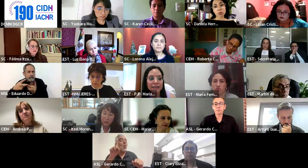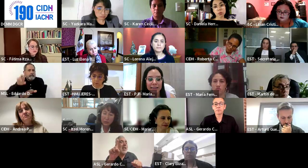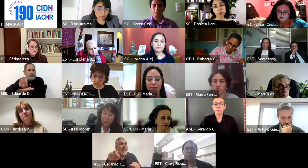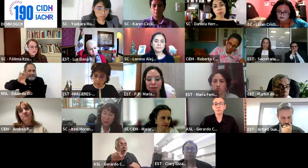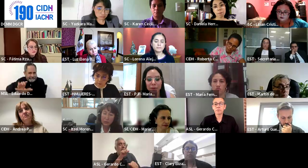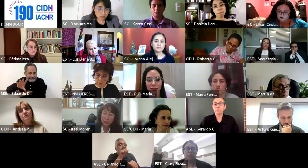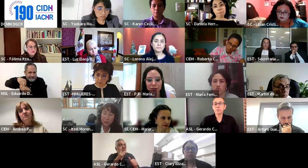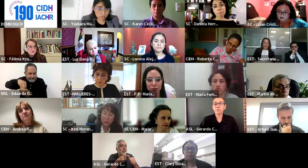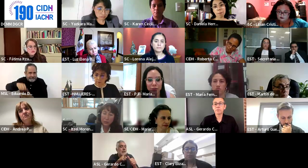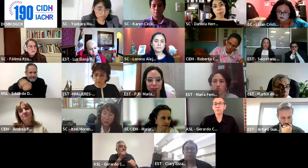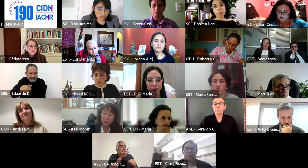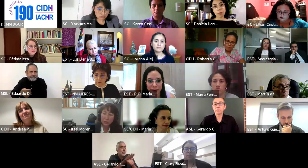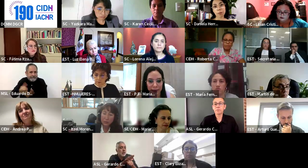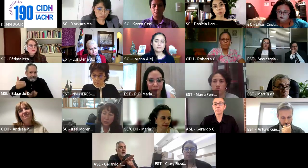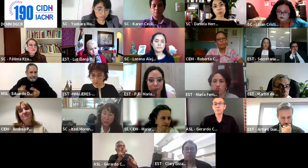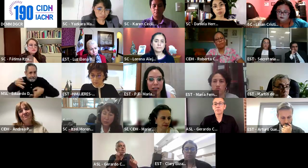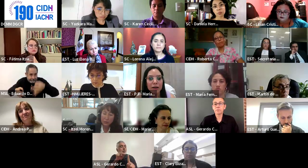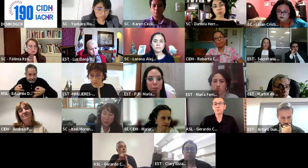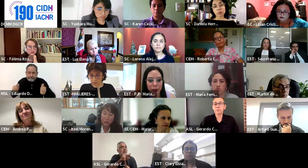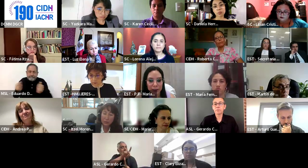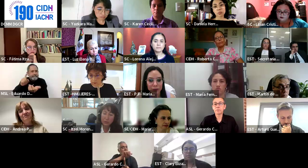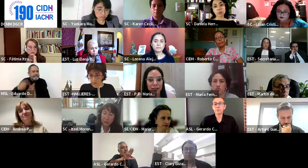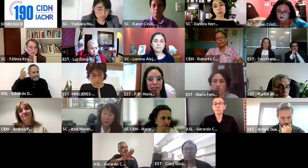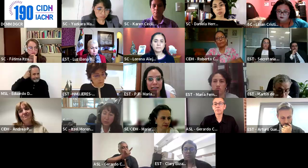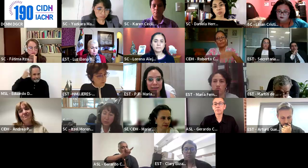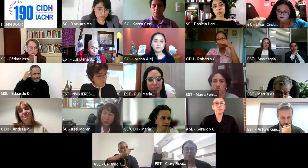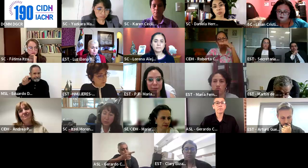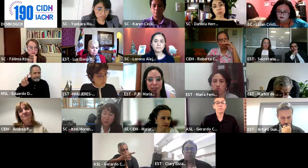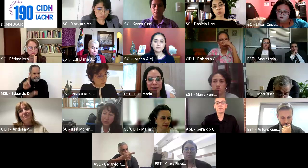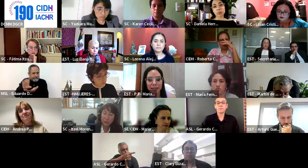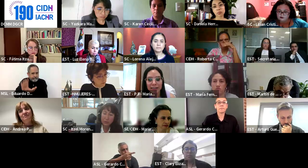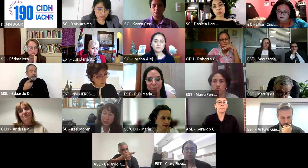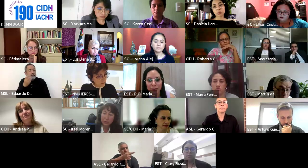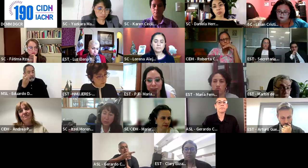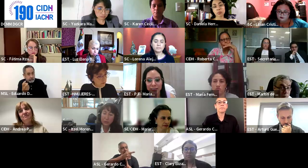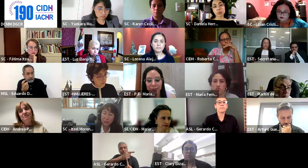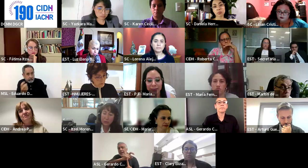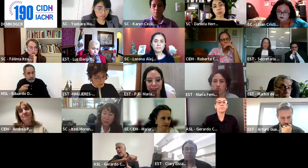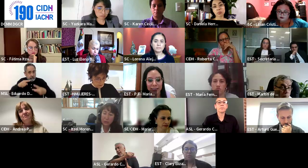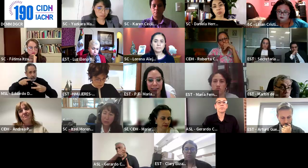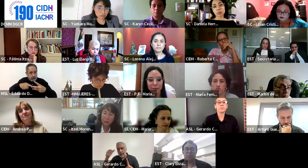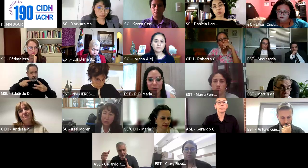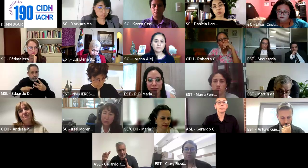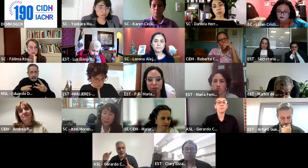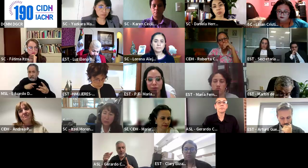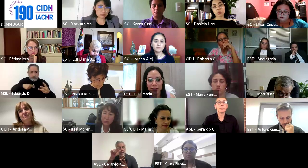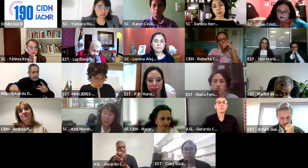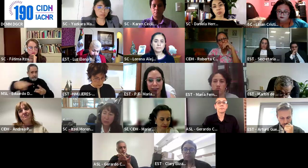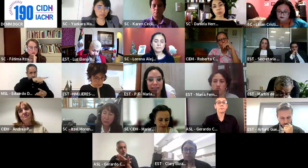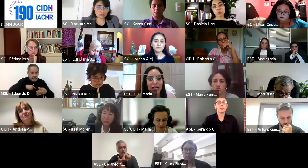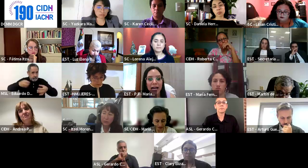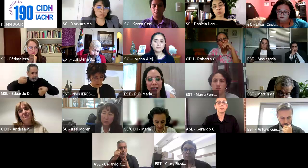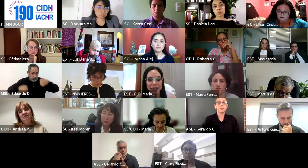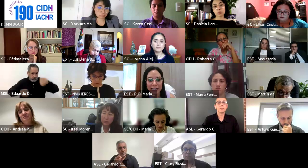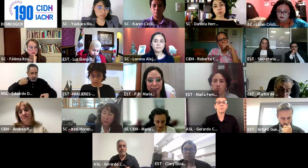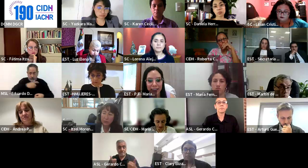discapacidad dentro del proceso jurisdiccional. Por ello, las tres principales pautas que deben seguir las personas